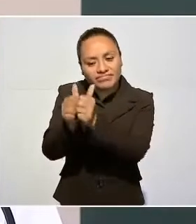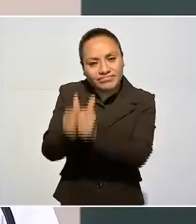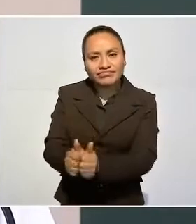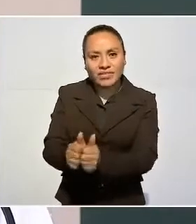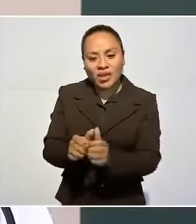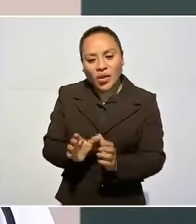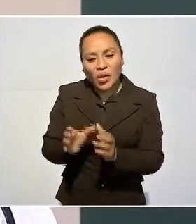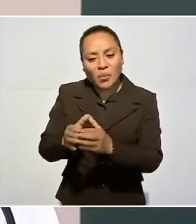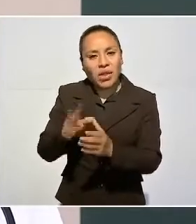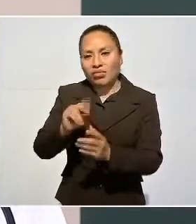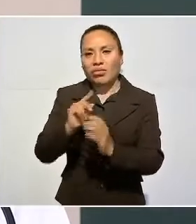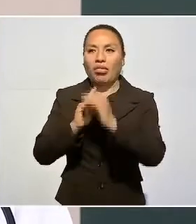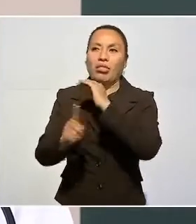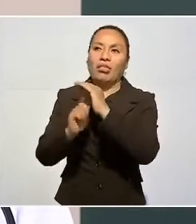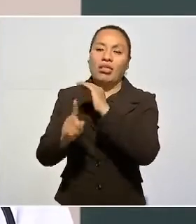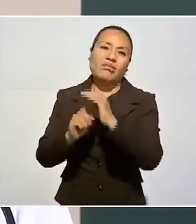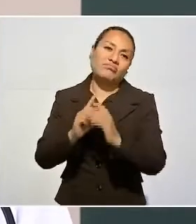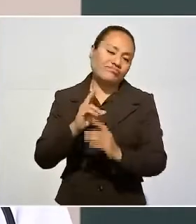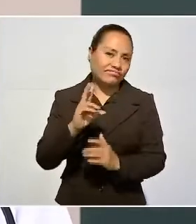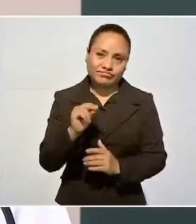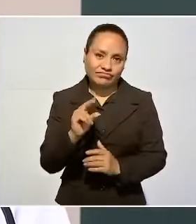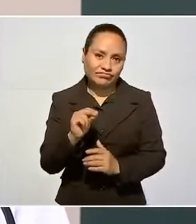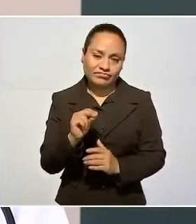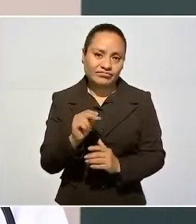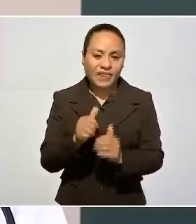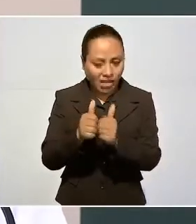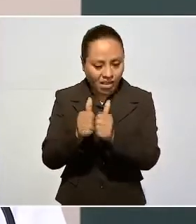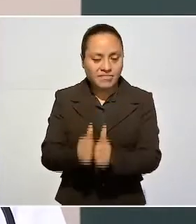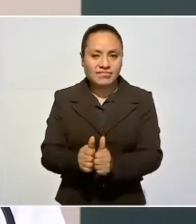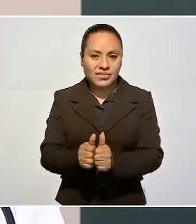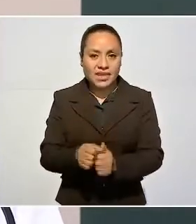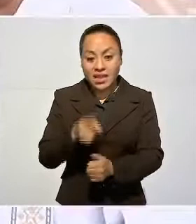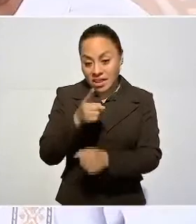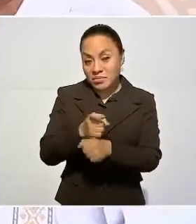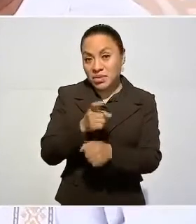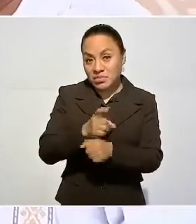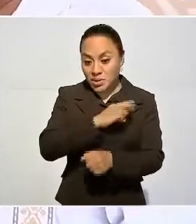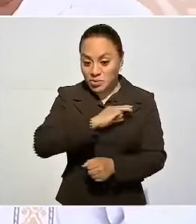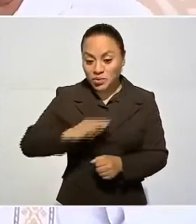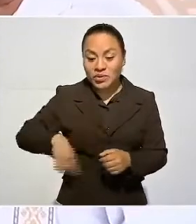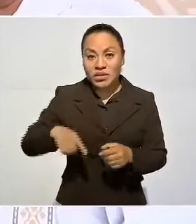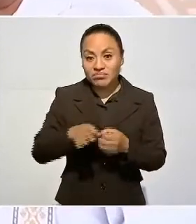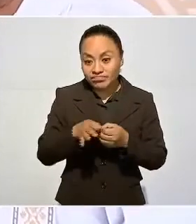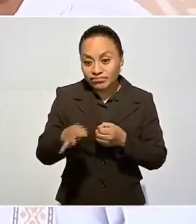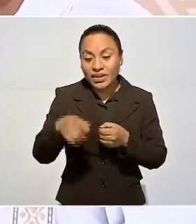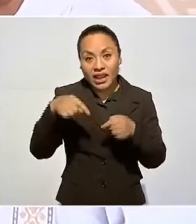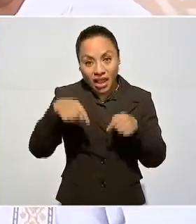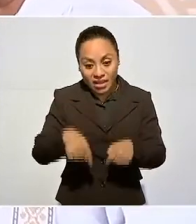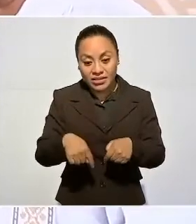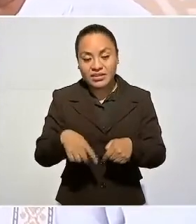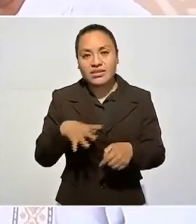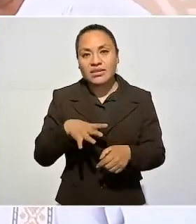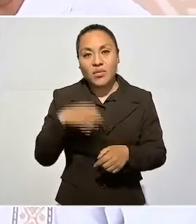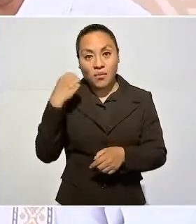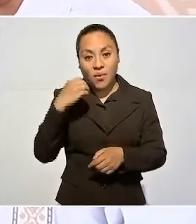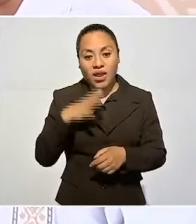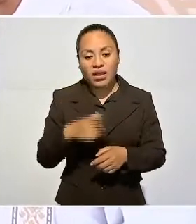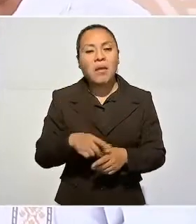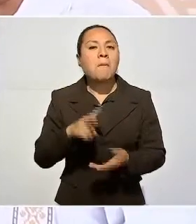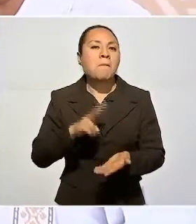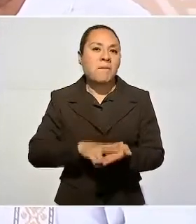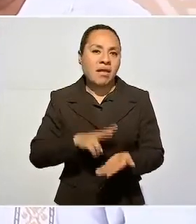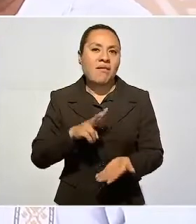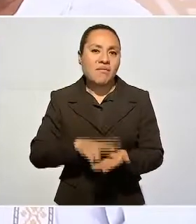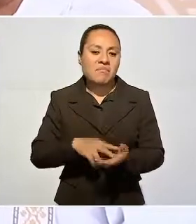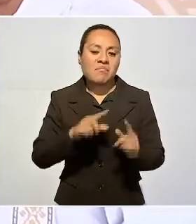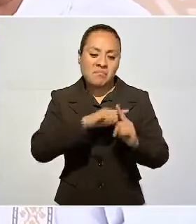en esta región. Al haber sido el primer municipio con esta oportunidad, se sentó un precedente de profundo valor para la